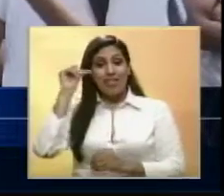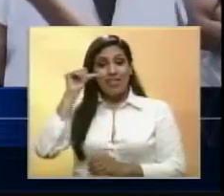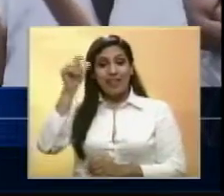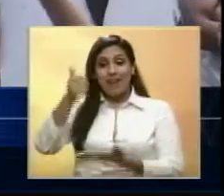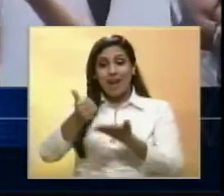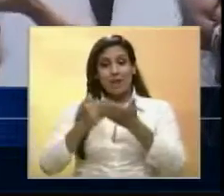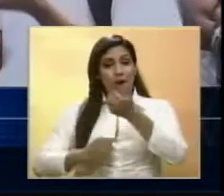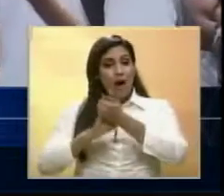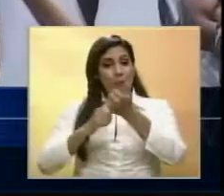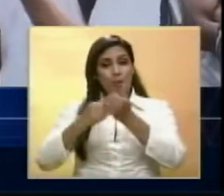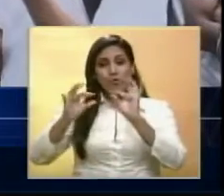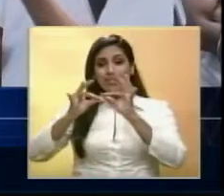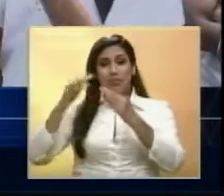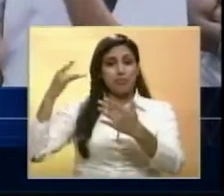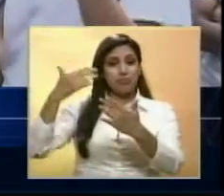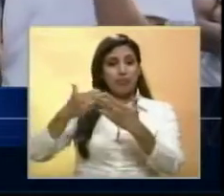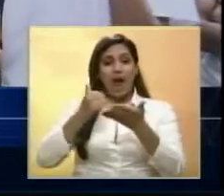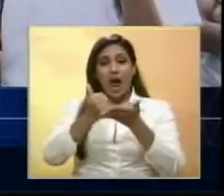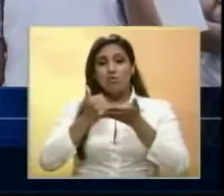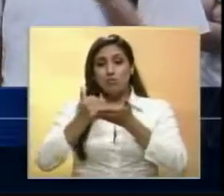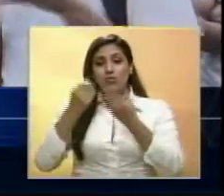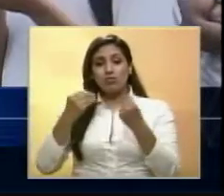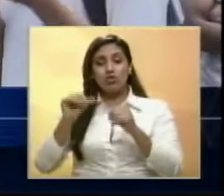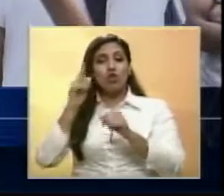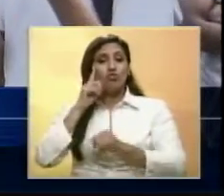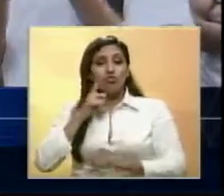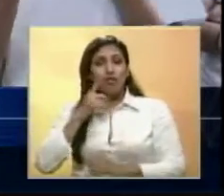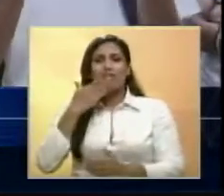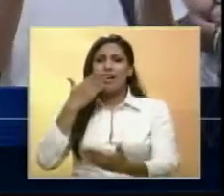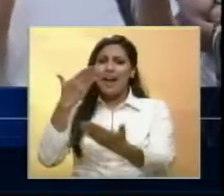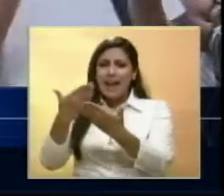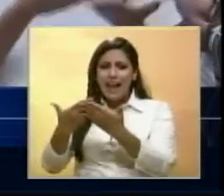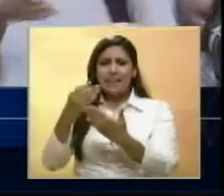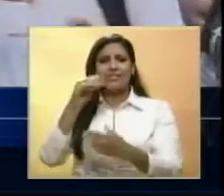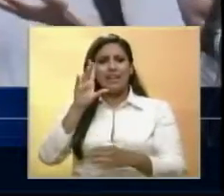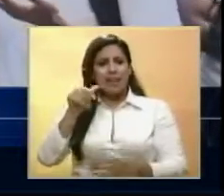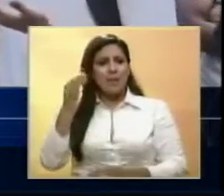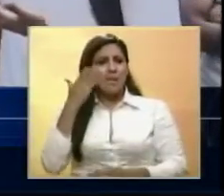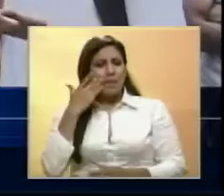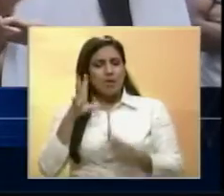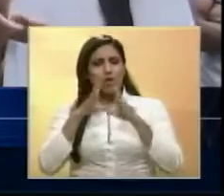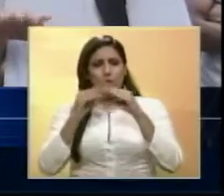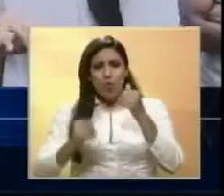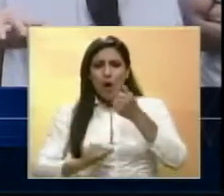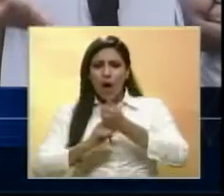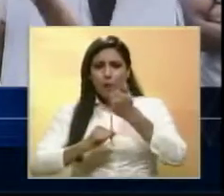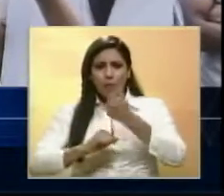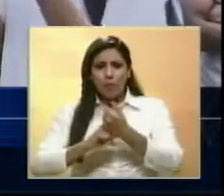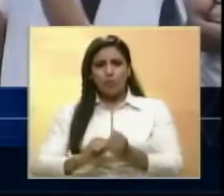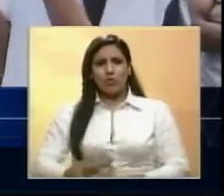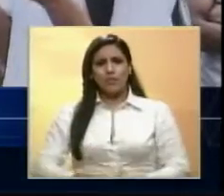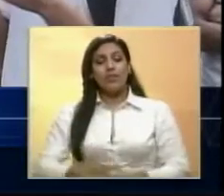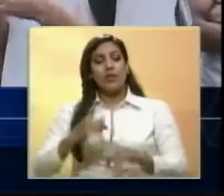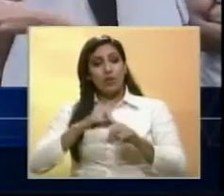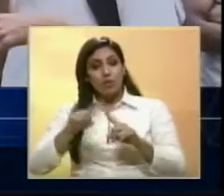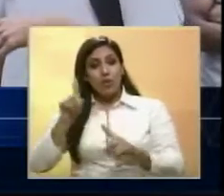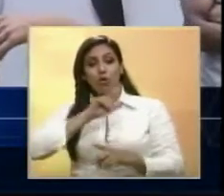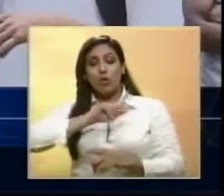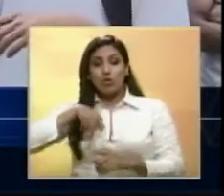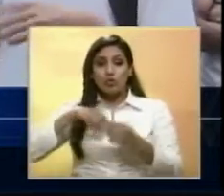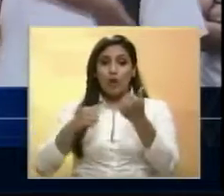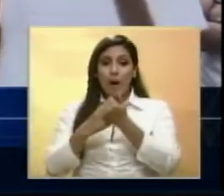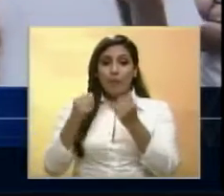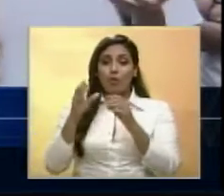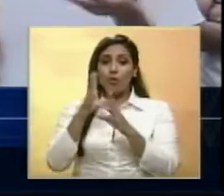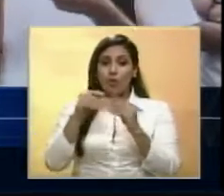estuvo apoyando como intérprete a todos los sordos, por lo tanto le doy gracias a ella y apoyo a su mamá y apoyo a